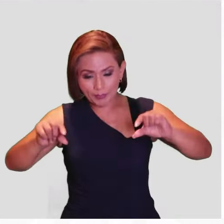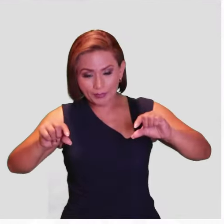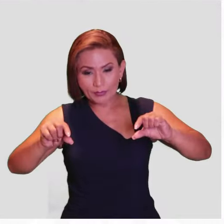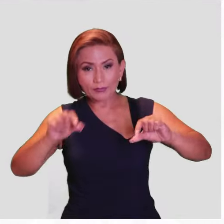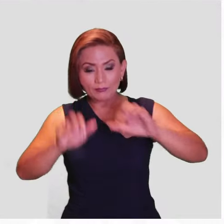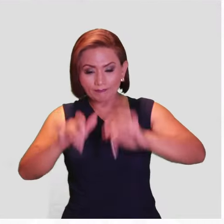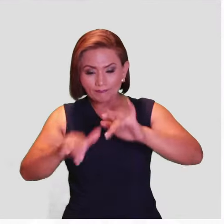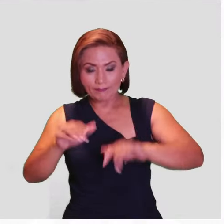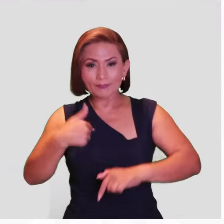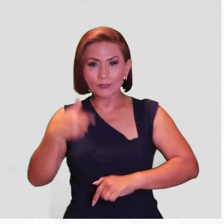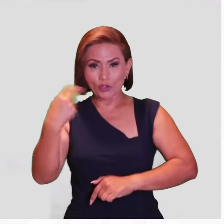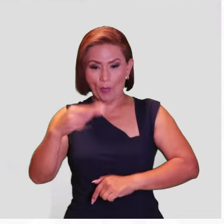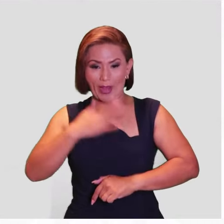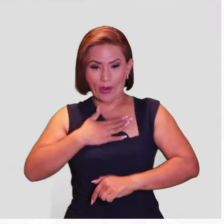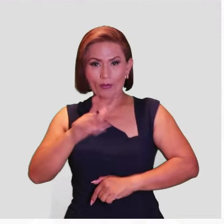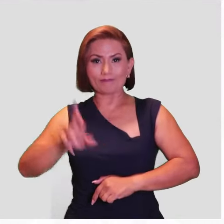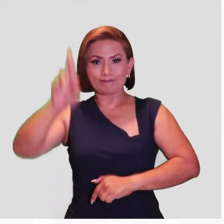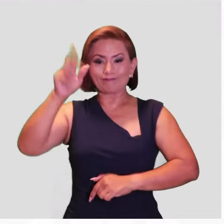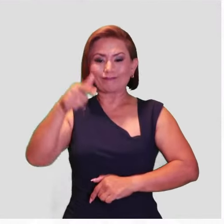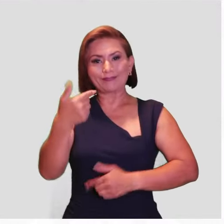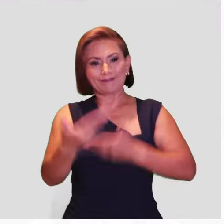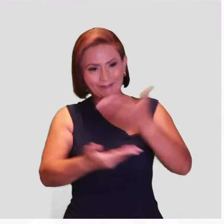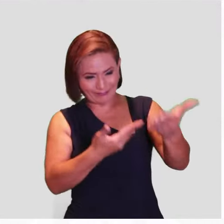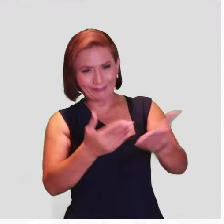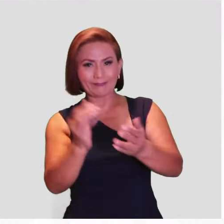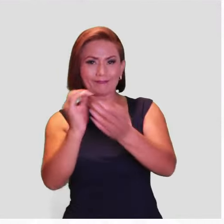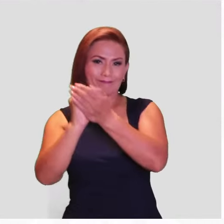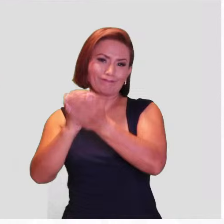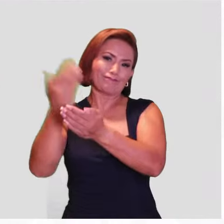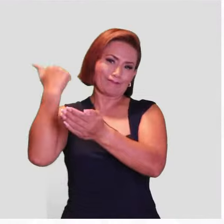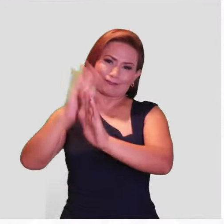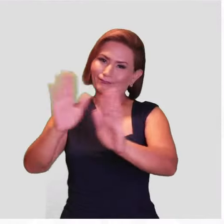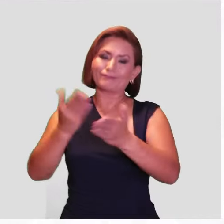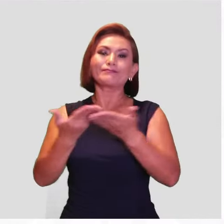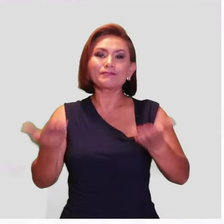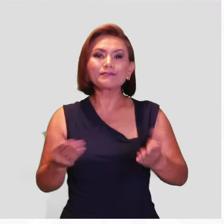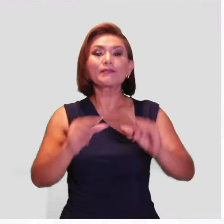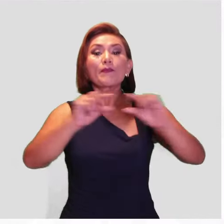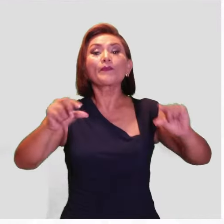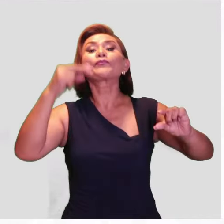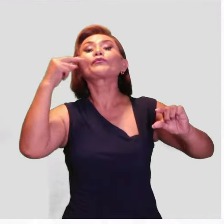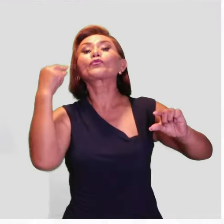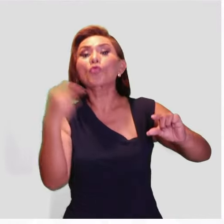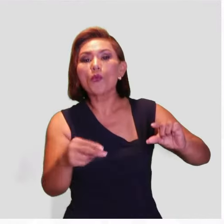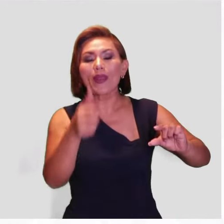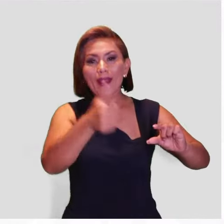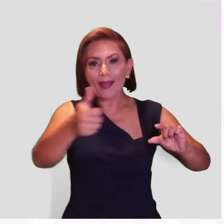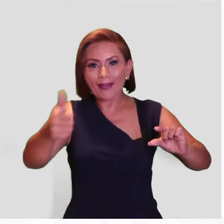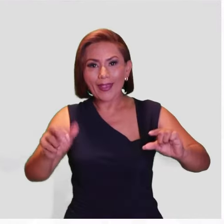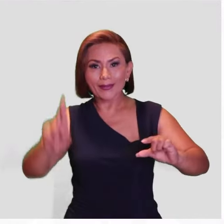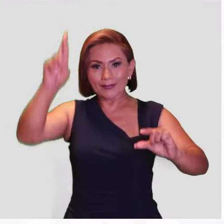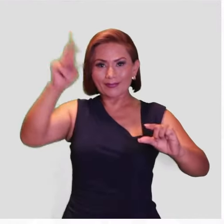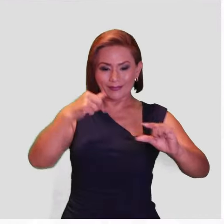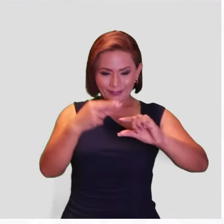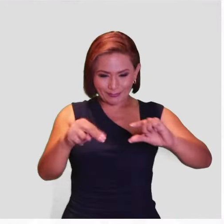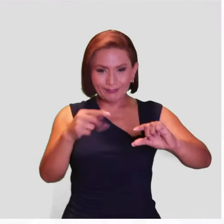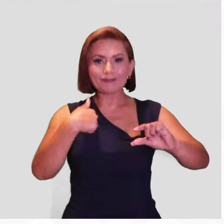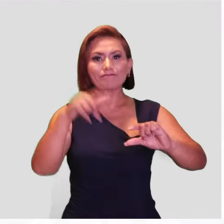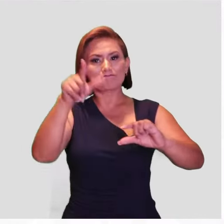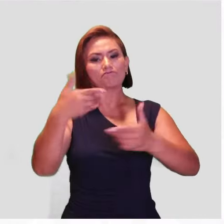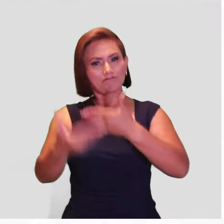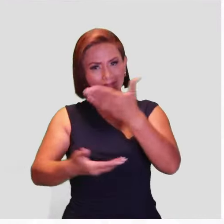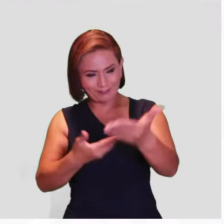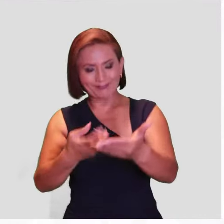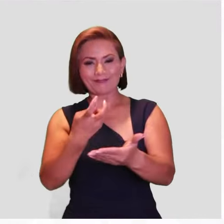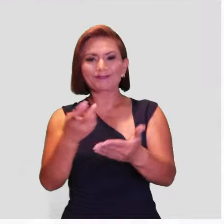chat que está publicado en la plataforma de esta videoconferencia. Así, ya dicho lo anterior, es importante que las